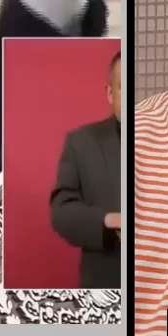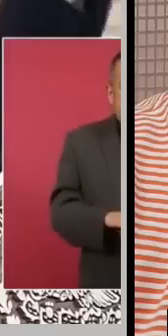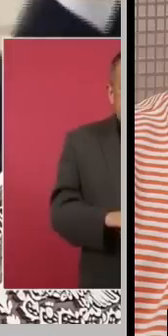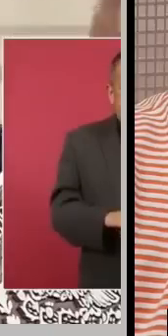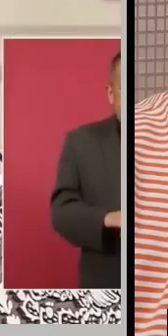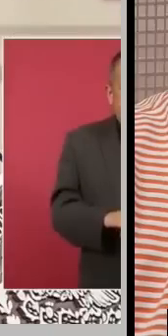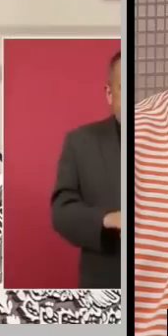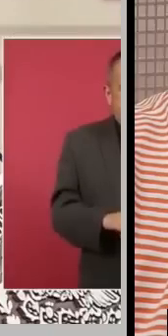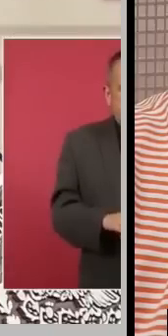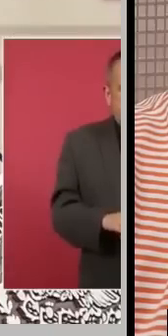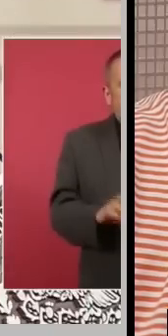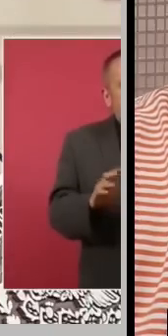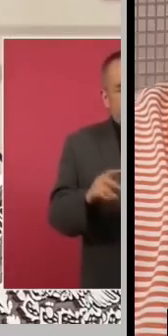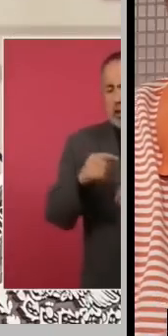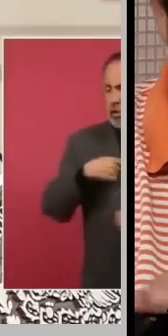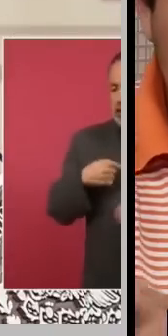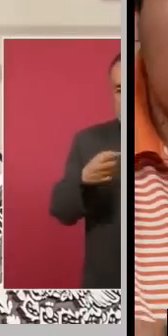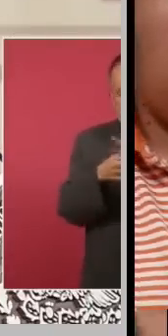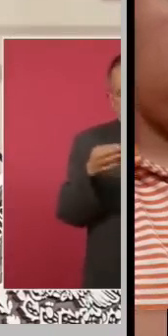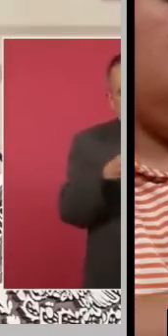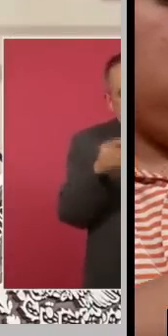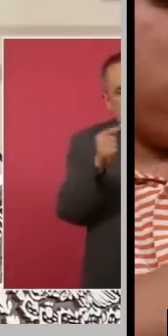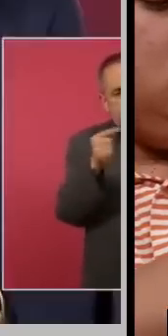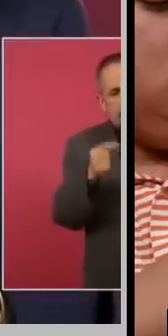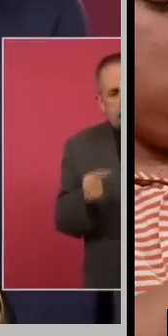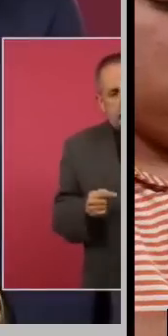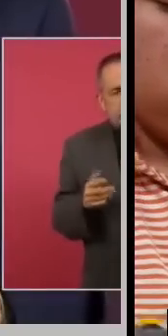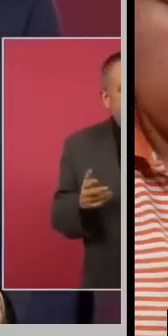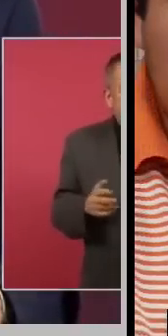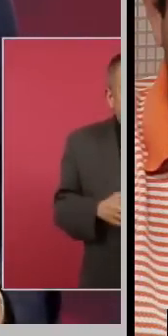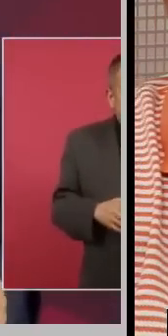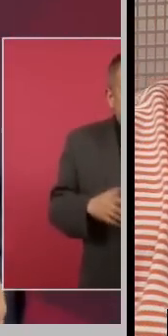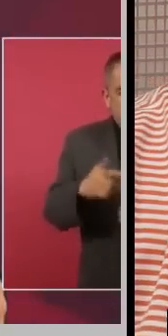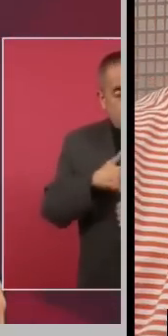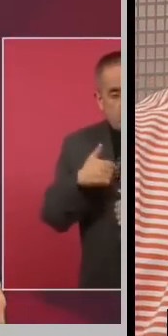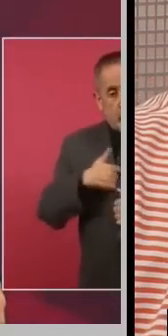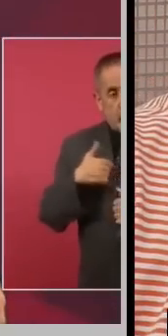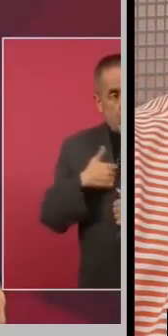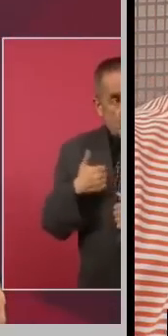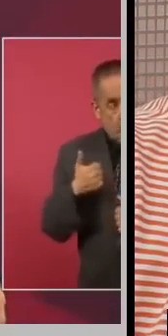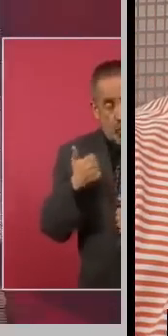Por qué comento todo esto porque voy a pedir